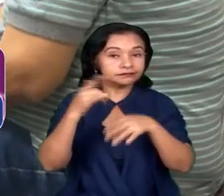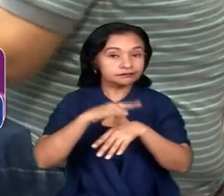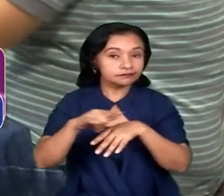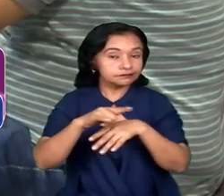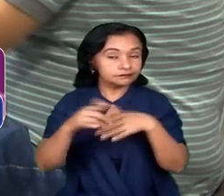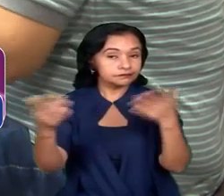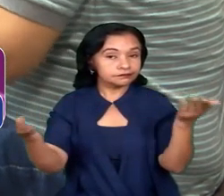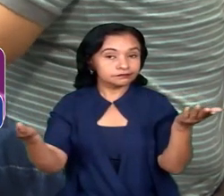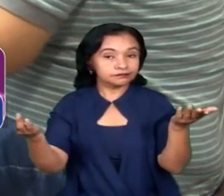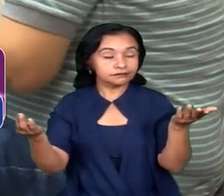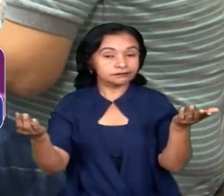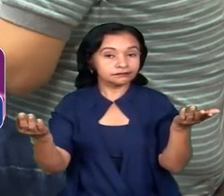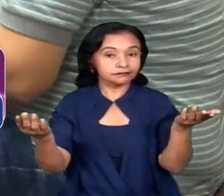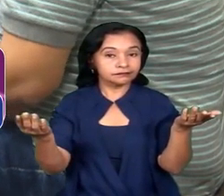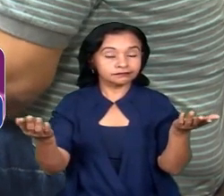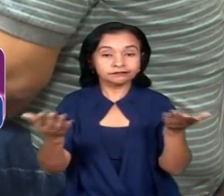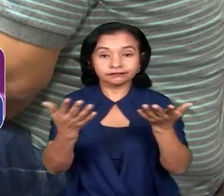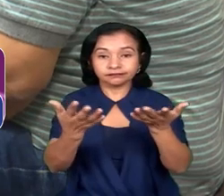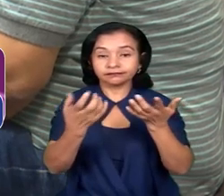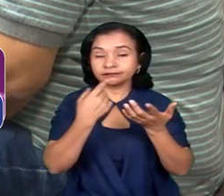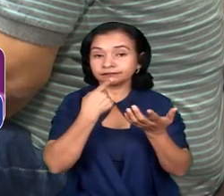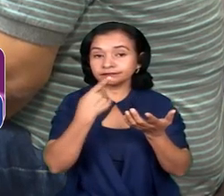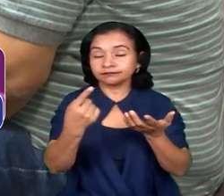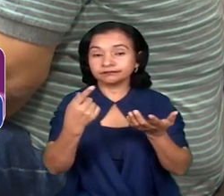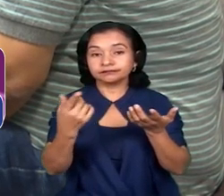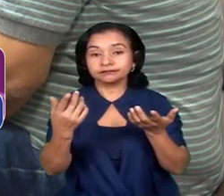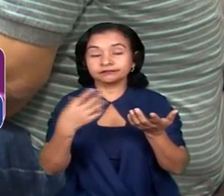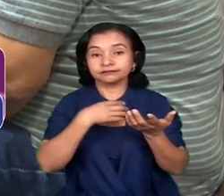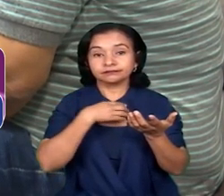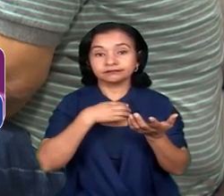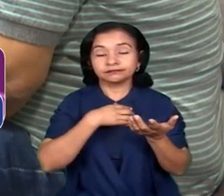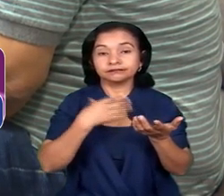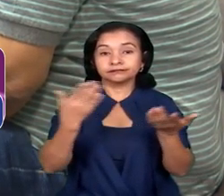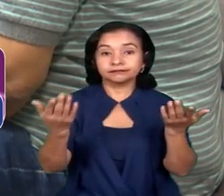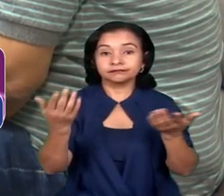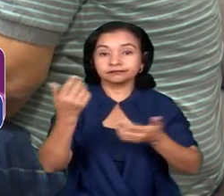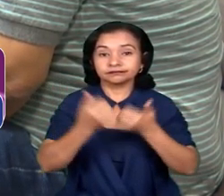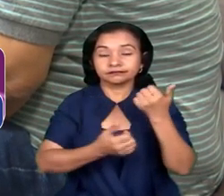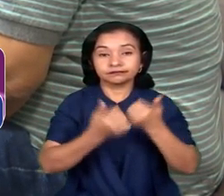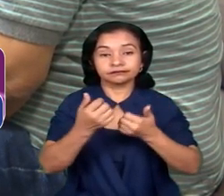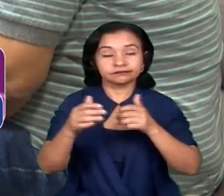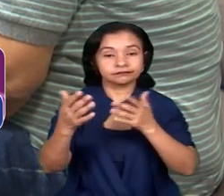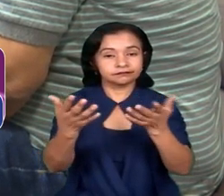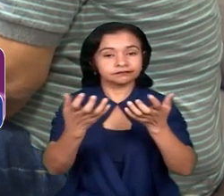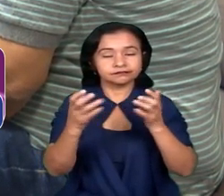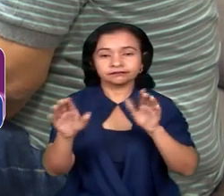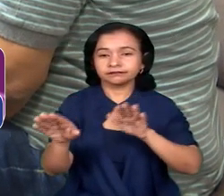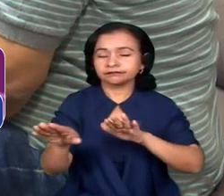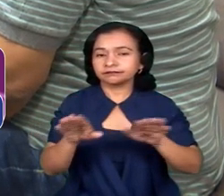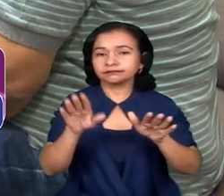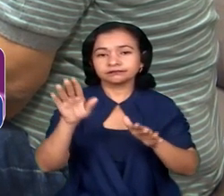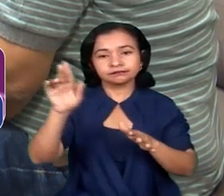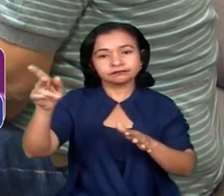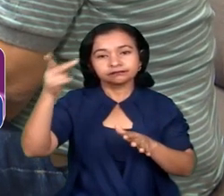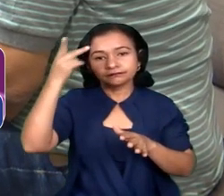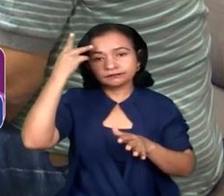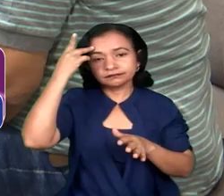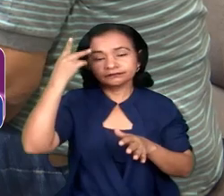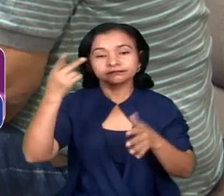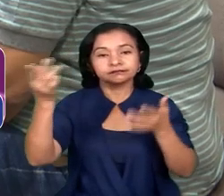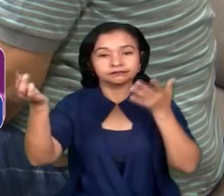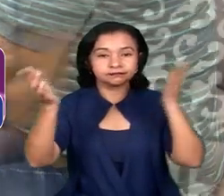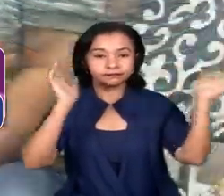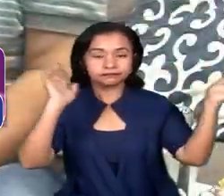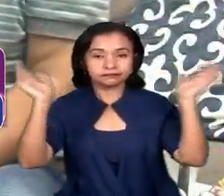no. Entonces, lo que yo te quiero decir es que nosotros, yo a pesar de esto, no quiero hablar de política, pero quiero hablar de